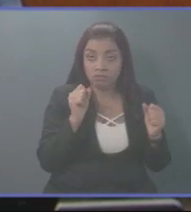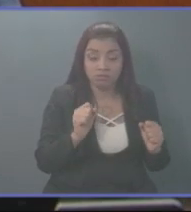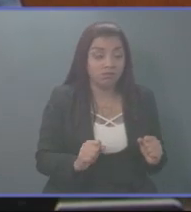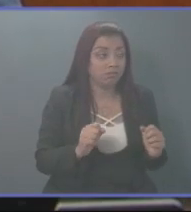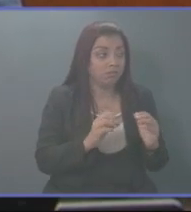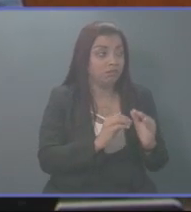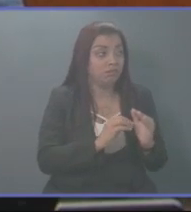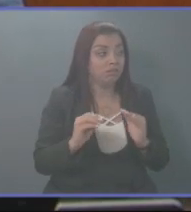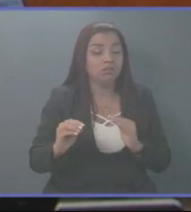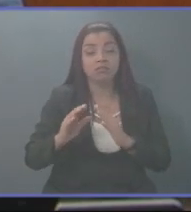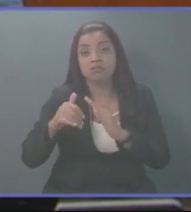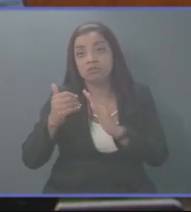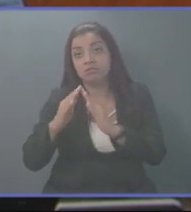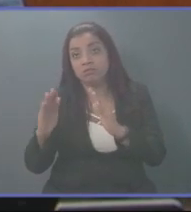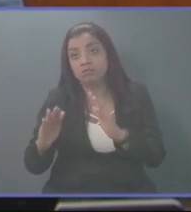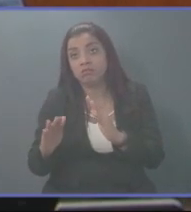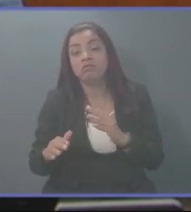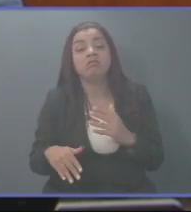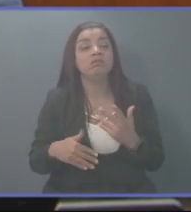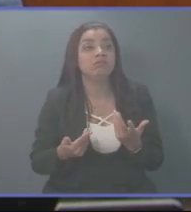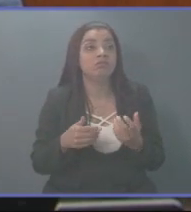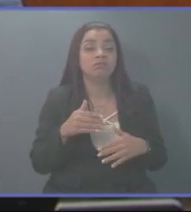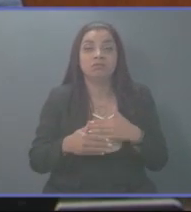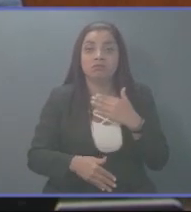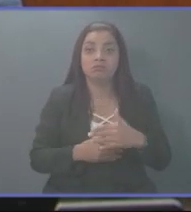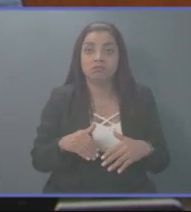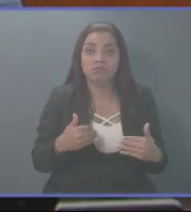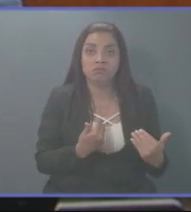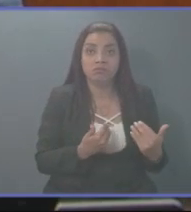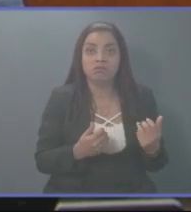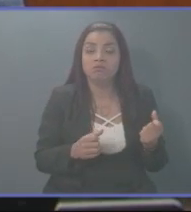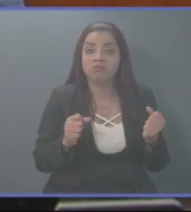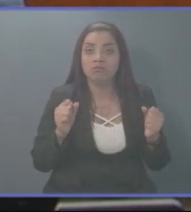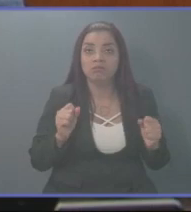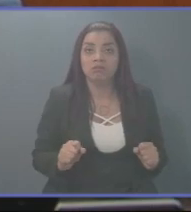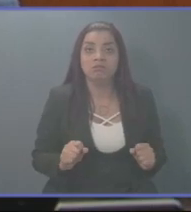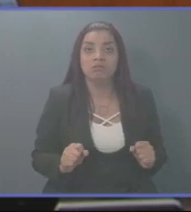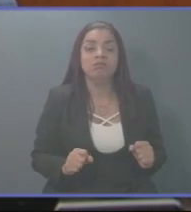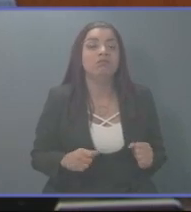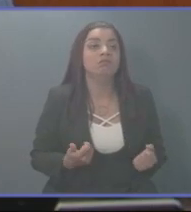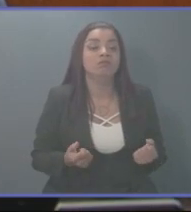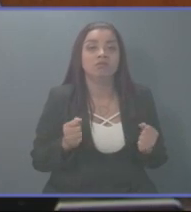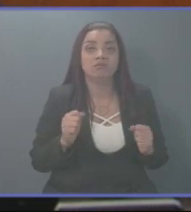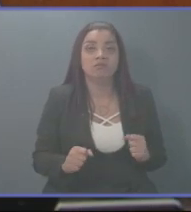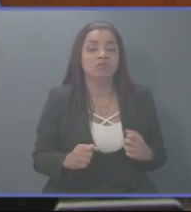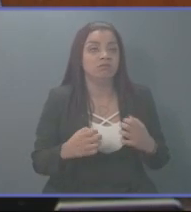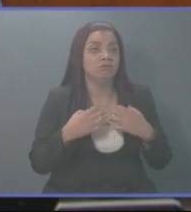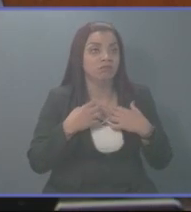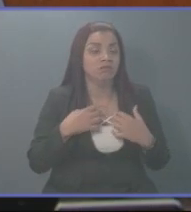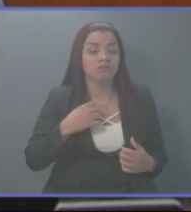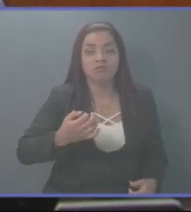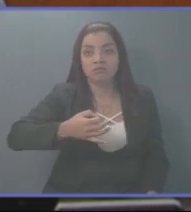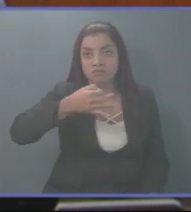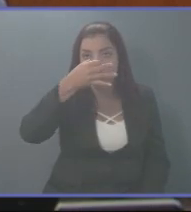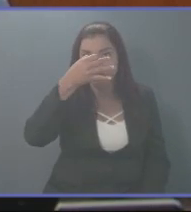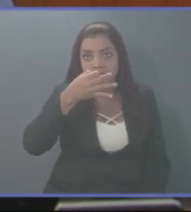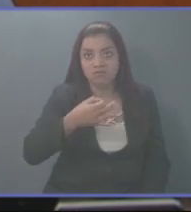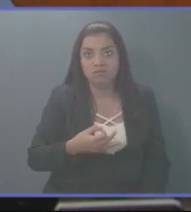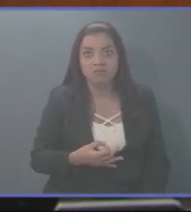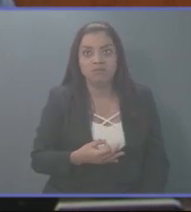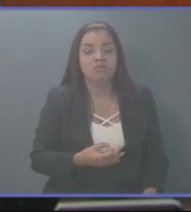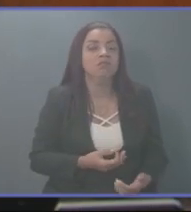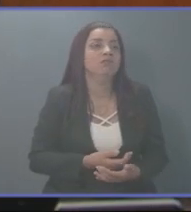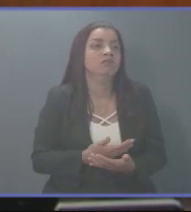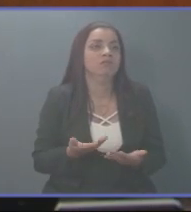tener acceso a alternativas de generación de ingresos que les permita vivir dignamente,